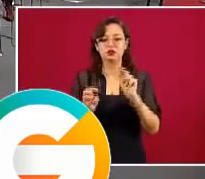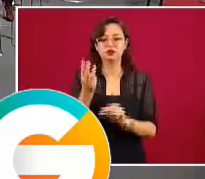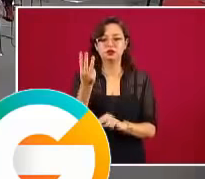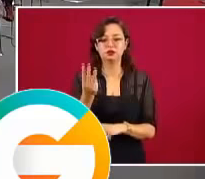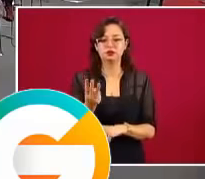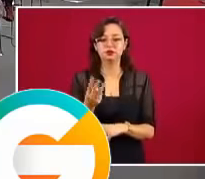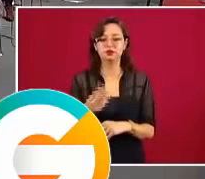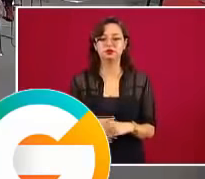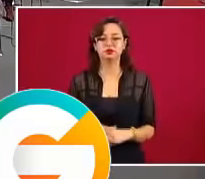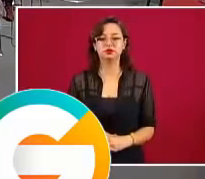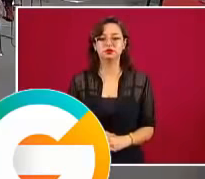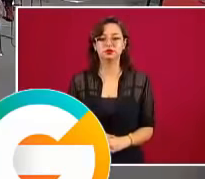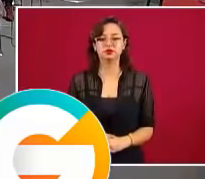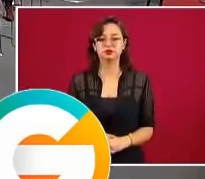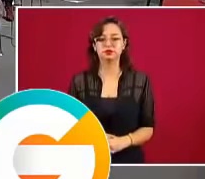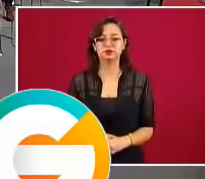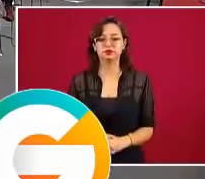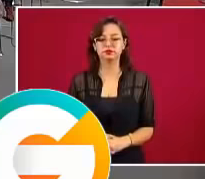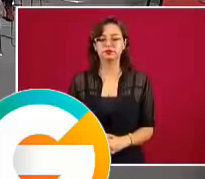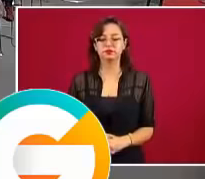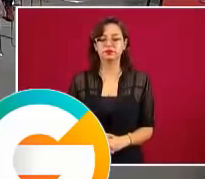Ahora.